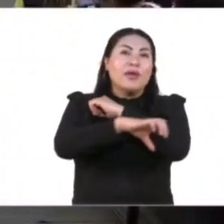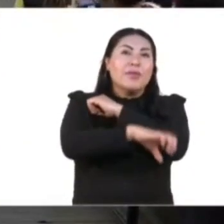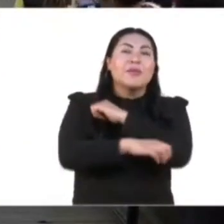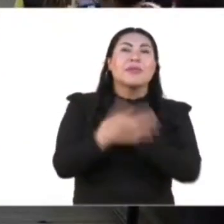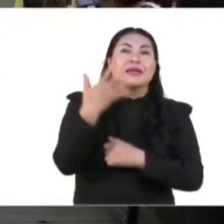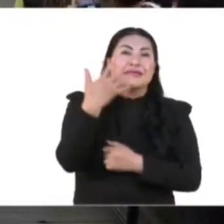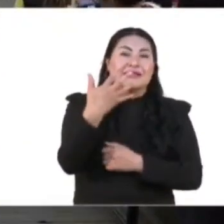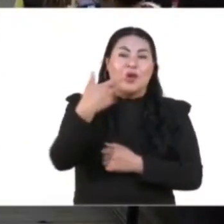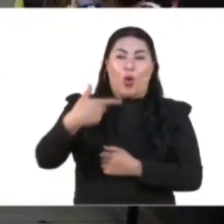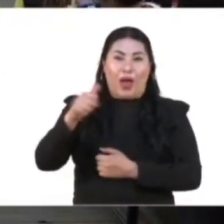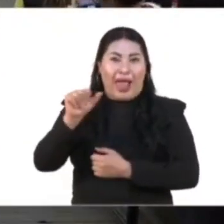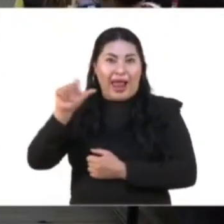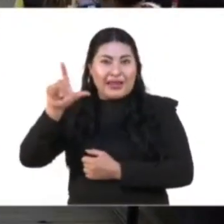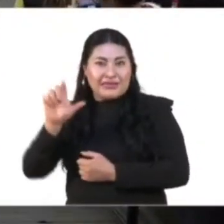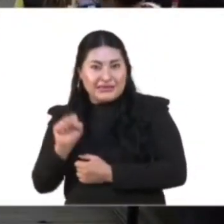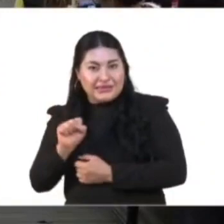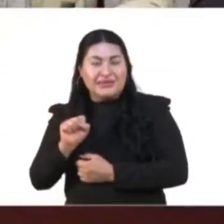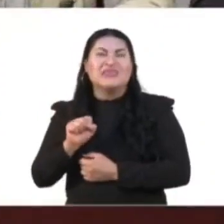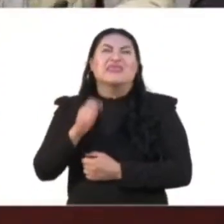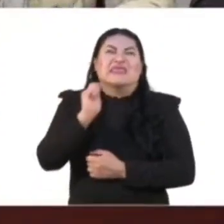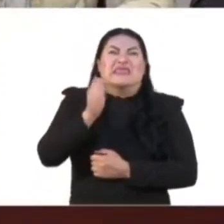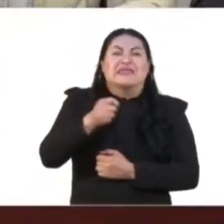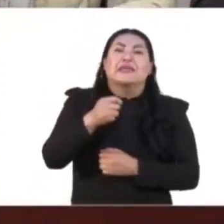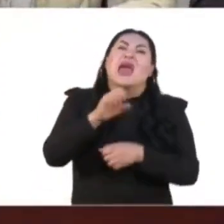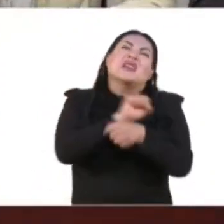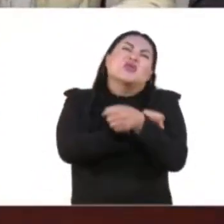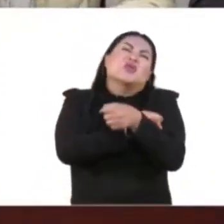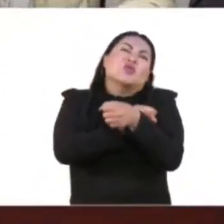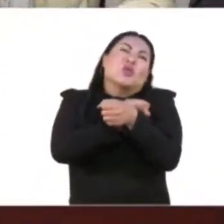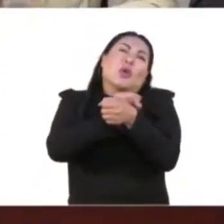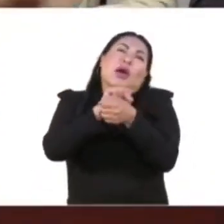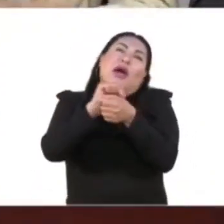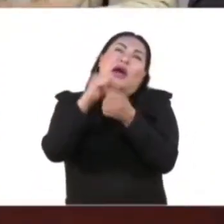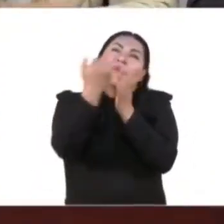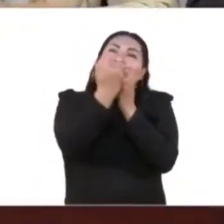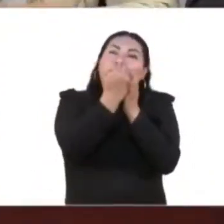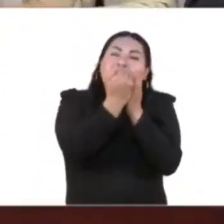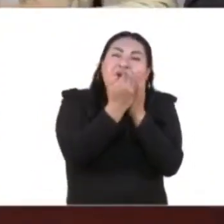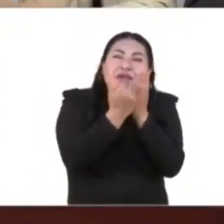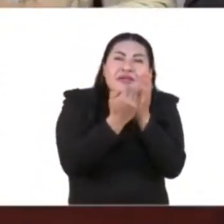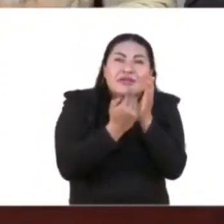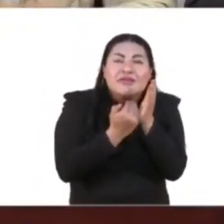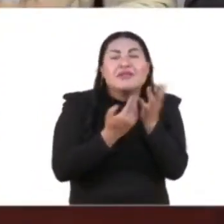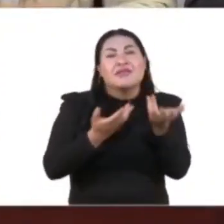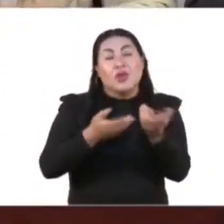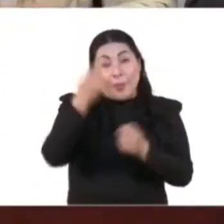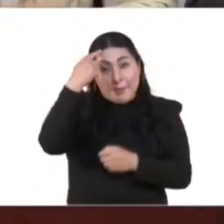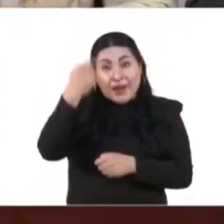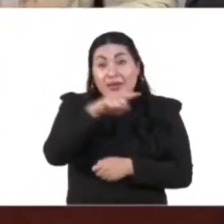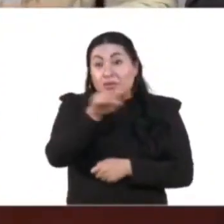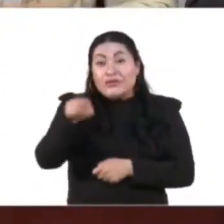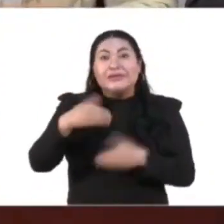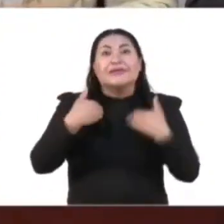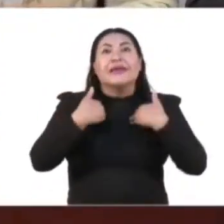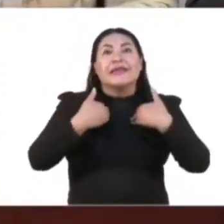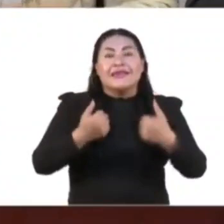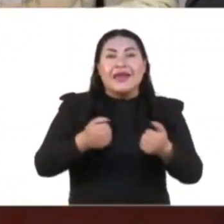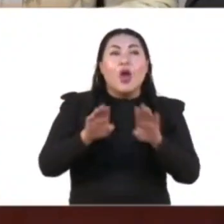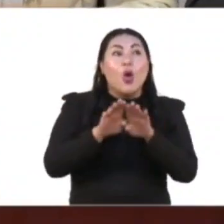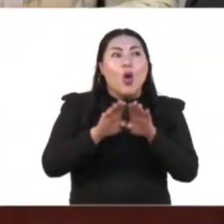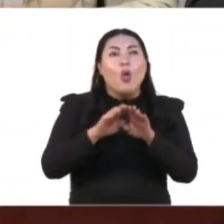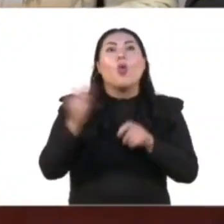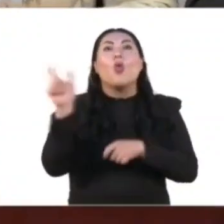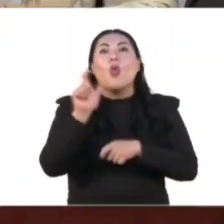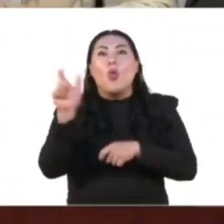fueron 5 GALS, que es realmente muy baja. Para que se den idea de cuándo se entra a una revisión de todas las